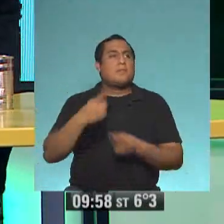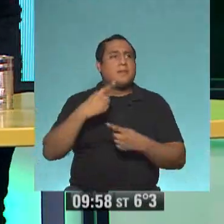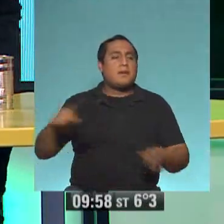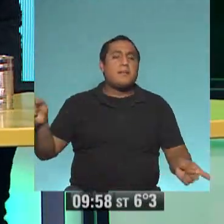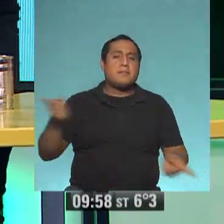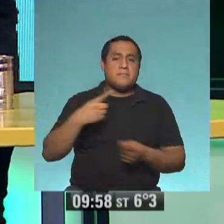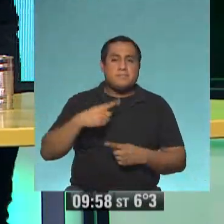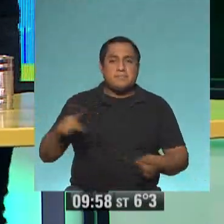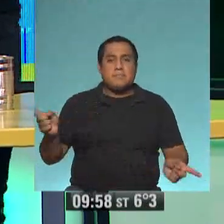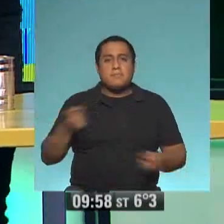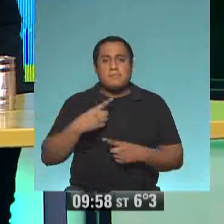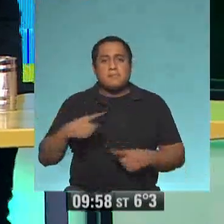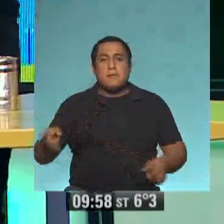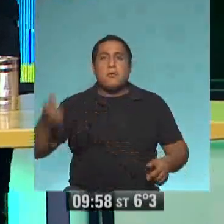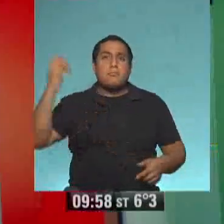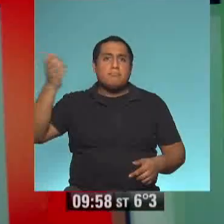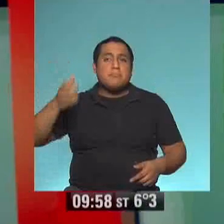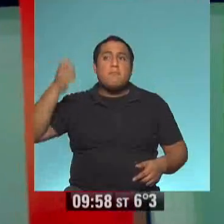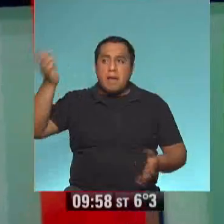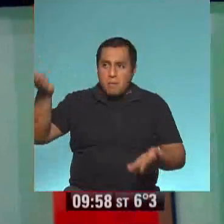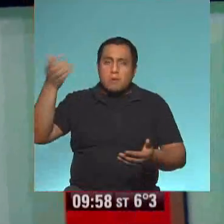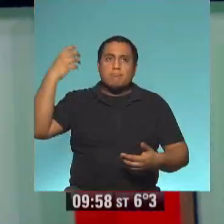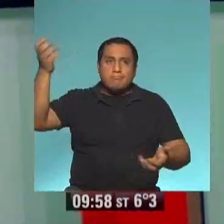musical. Vamos con esa maracas, eso.